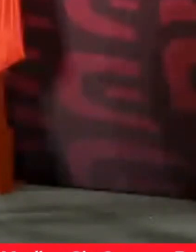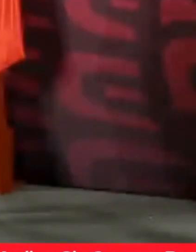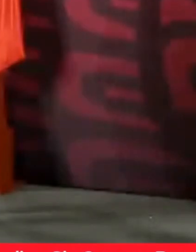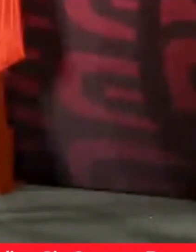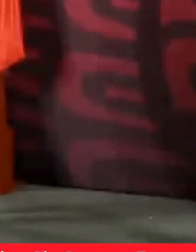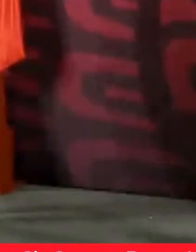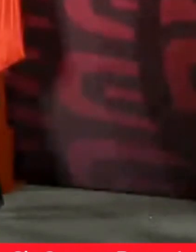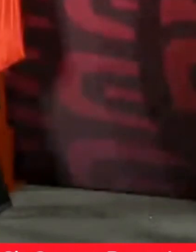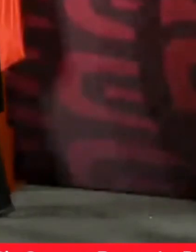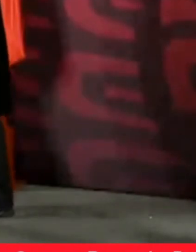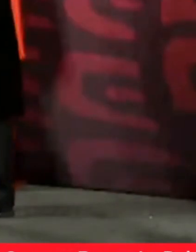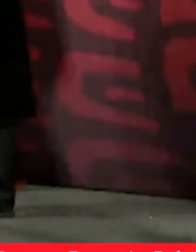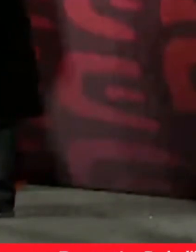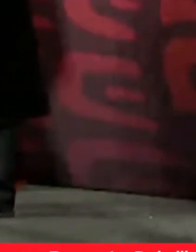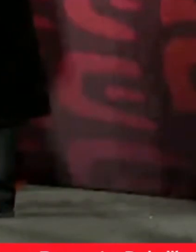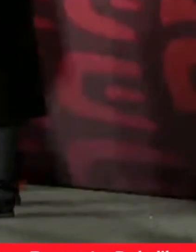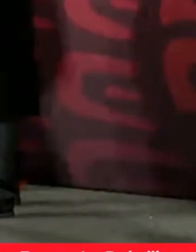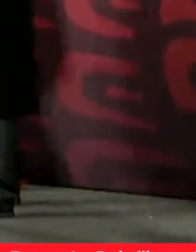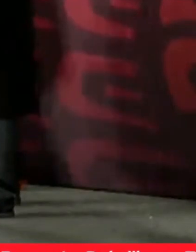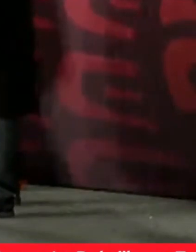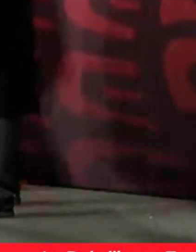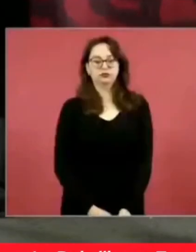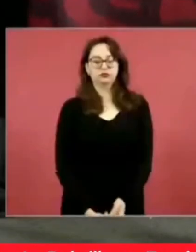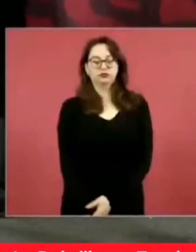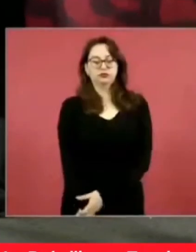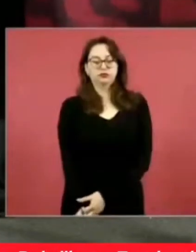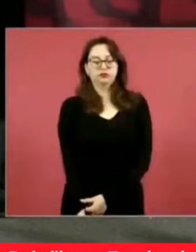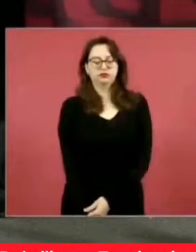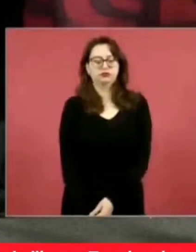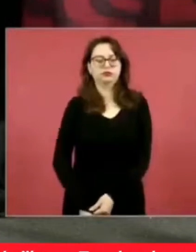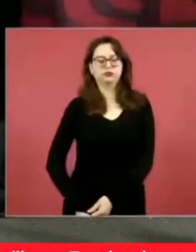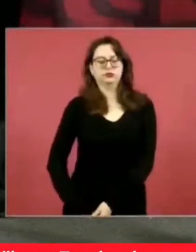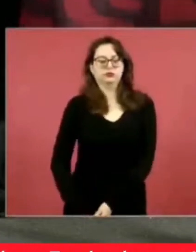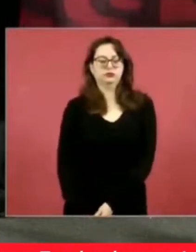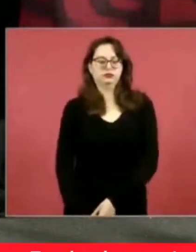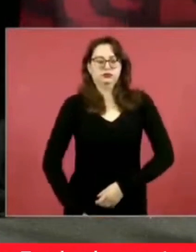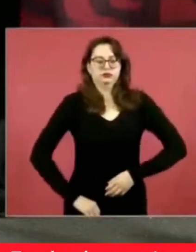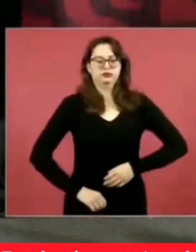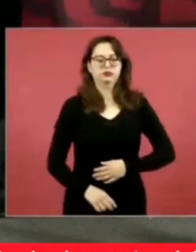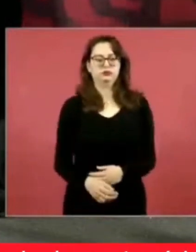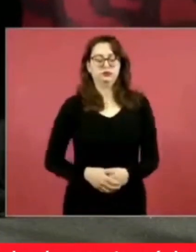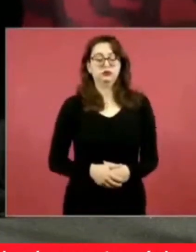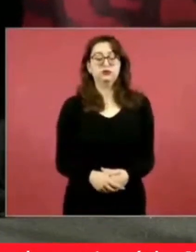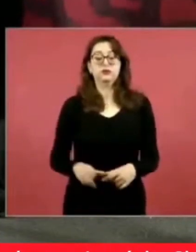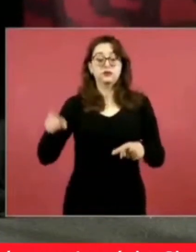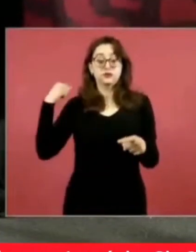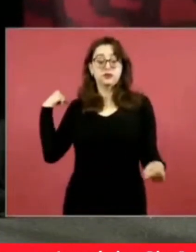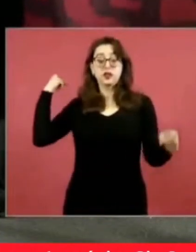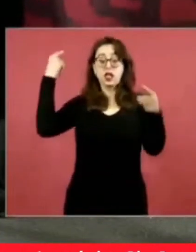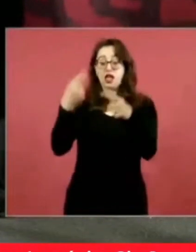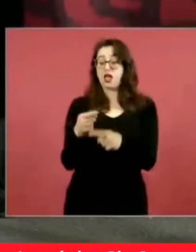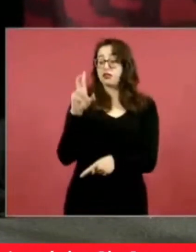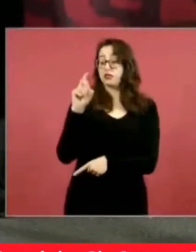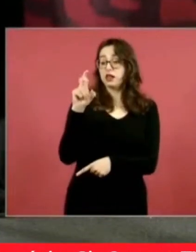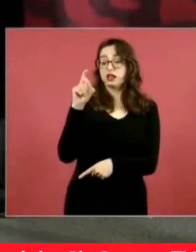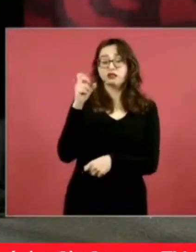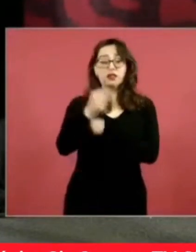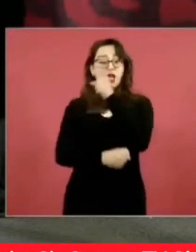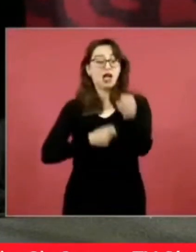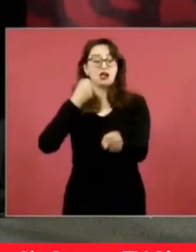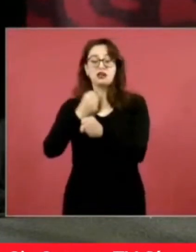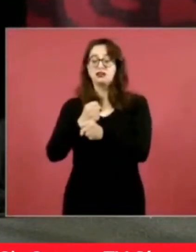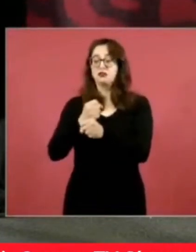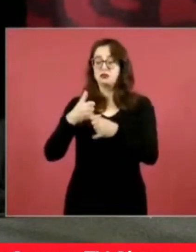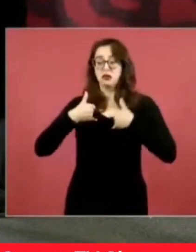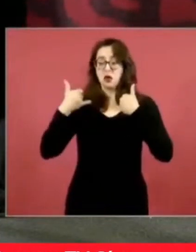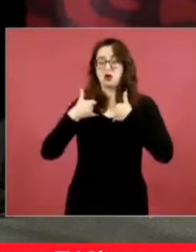mientras que en sólo cinco años que van del gobierno de la transformación, con el programa se han invertido 109 mil millones de pesos